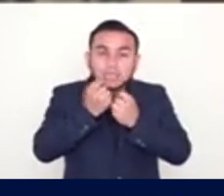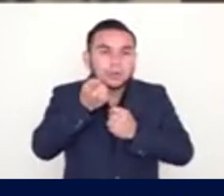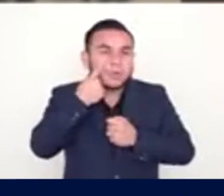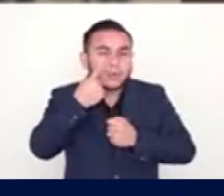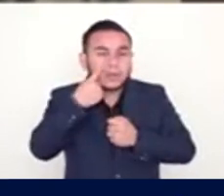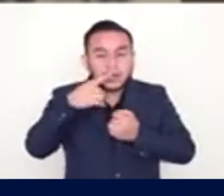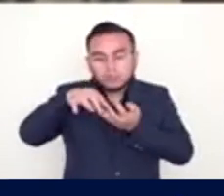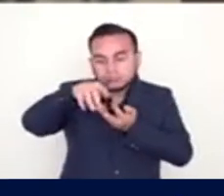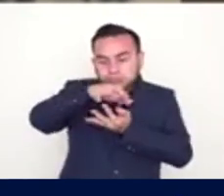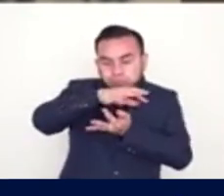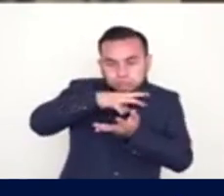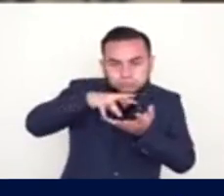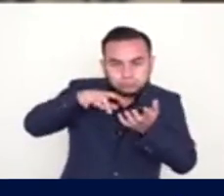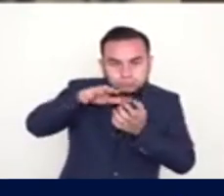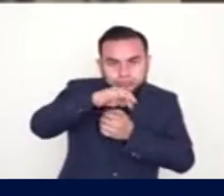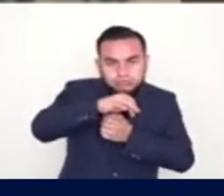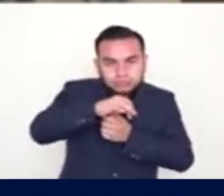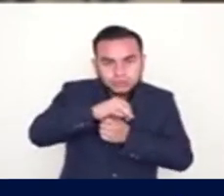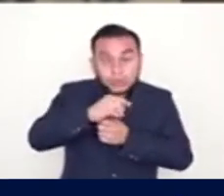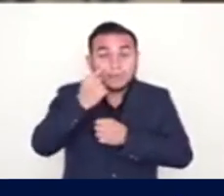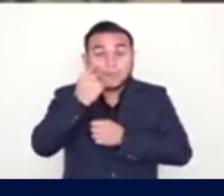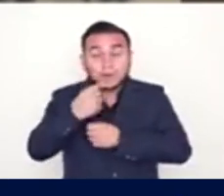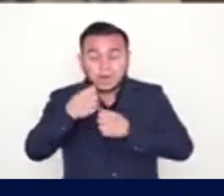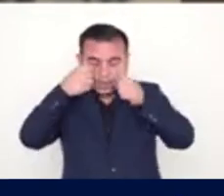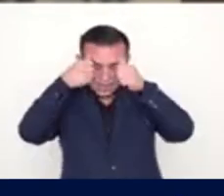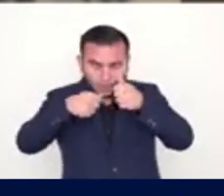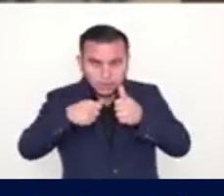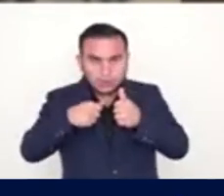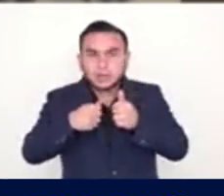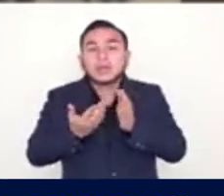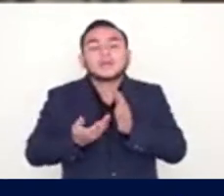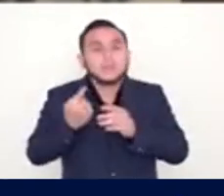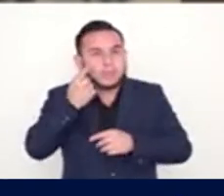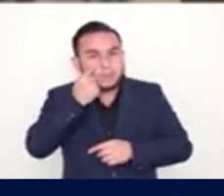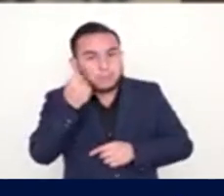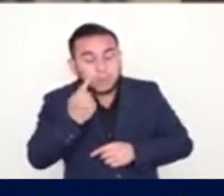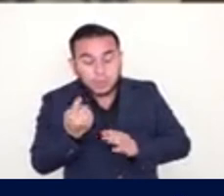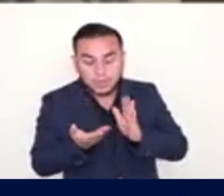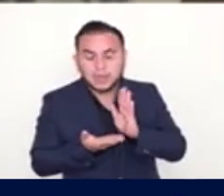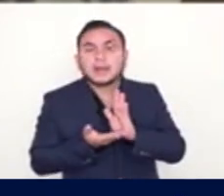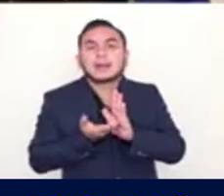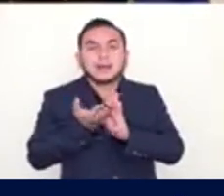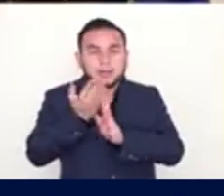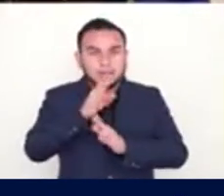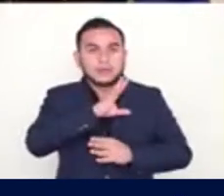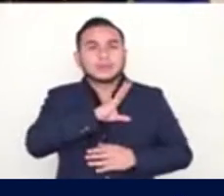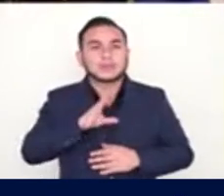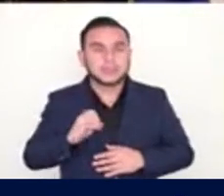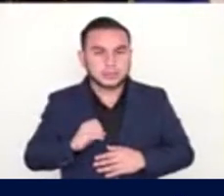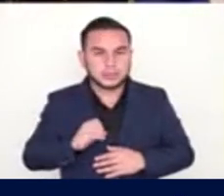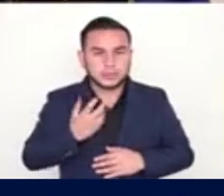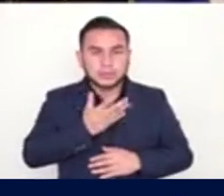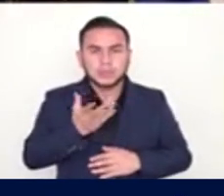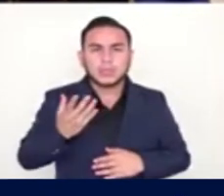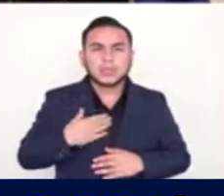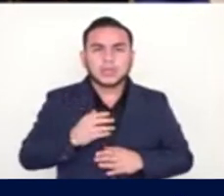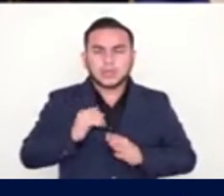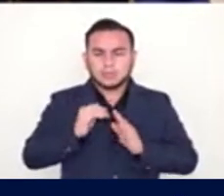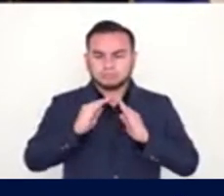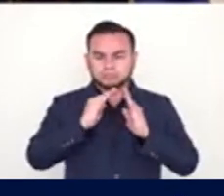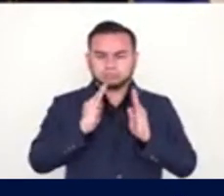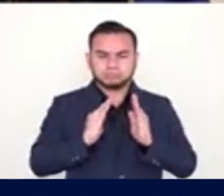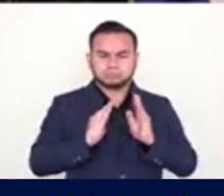el medio ambiente, que es lo que pretende el acuerdo, sin evitar el desarrollo de nuestros países, que les hace falta de desarrollo. Es decir, nosotros no podemos dejar de construir vivienda, por